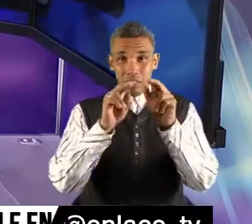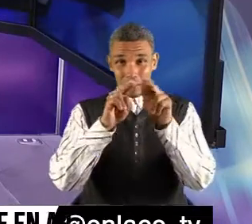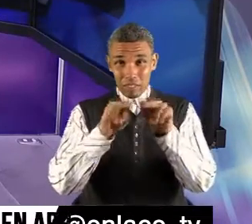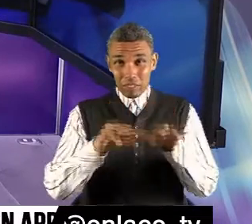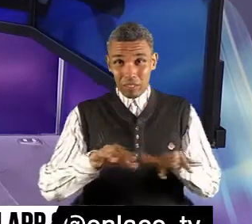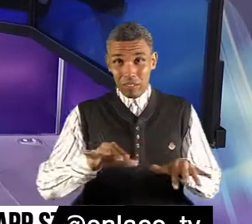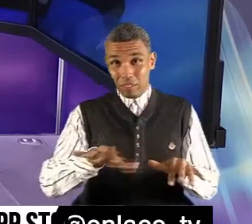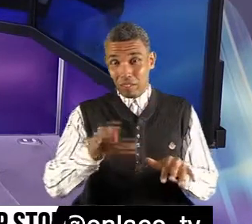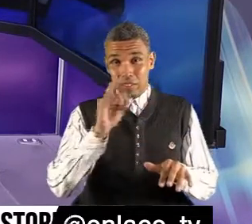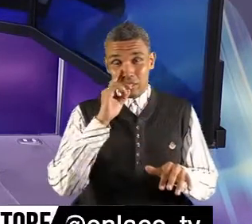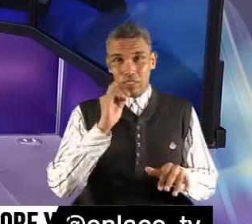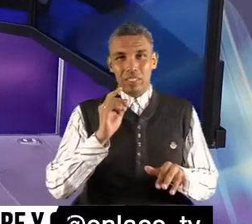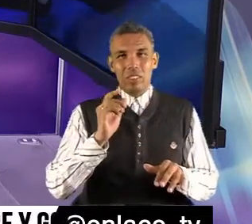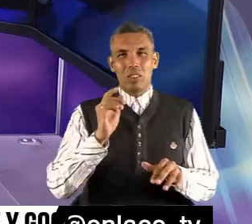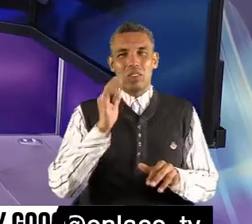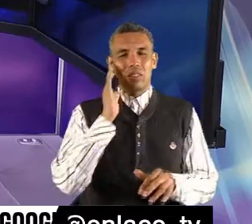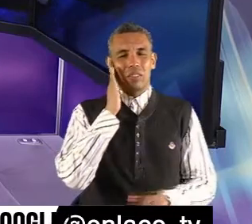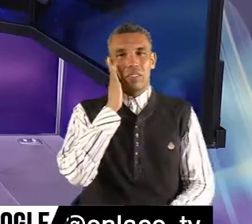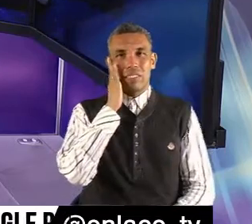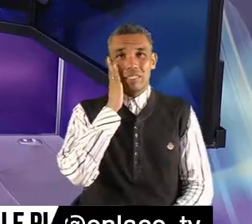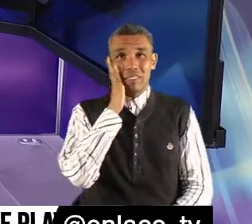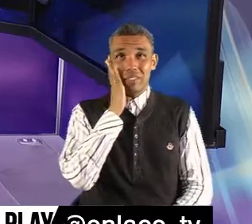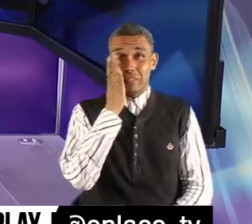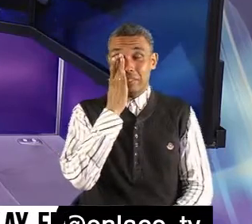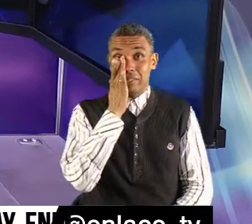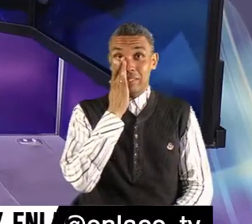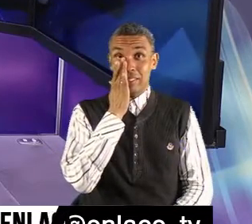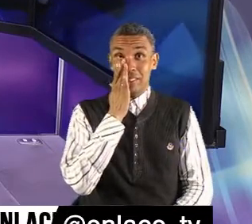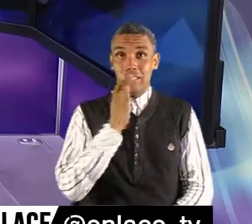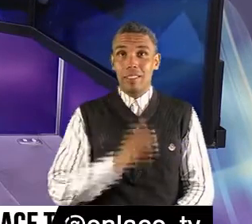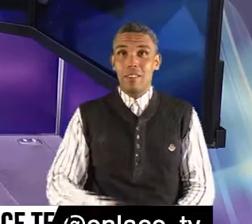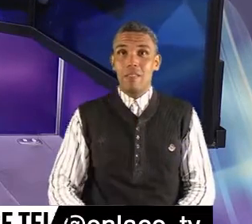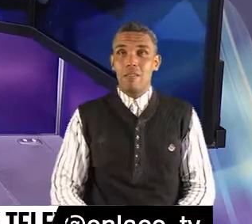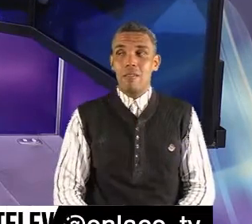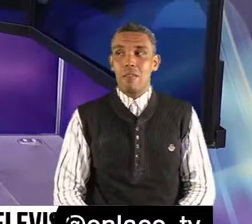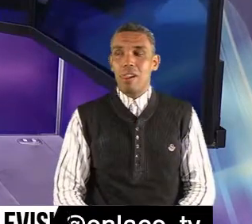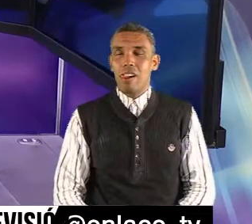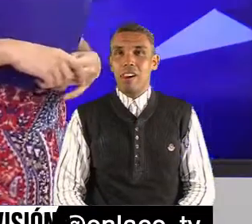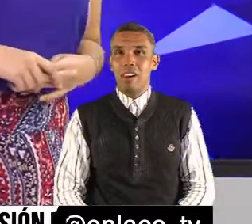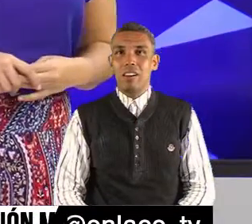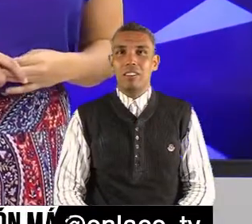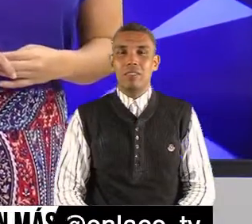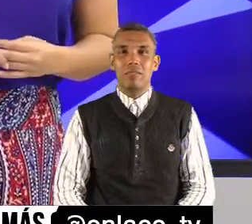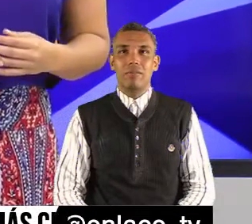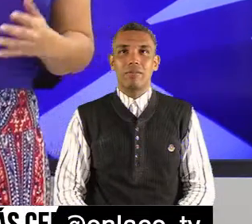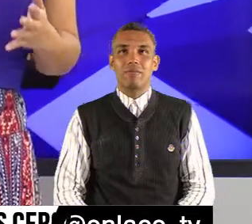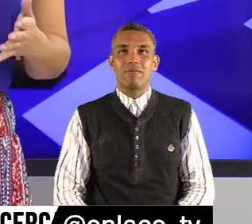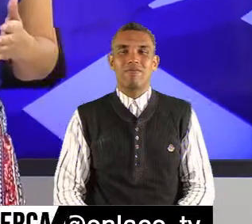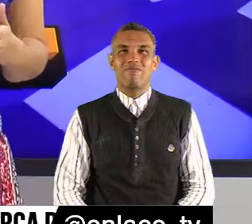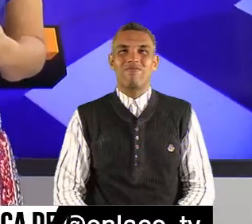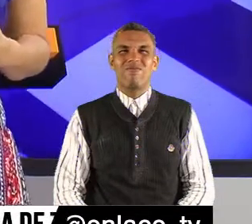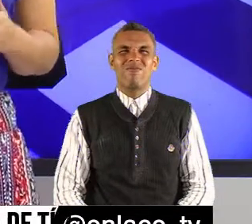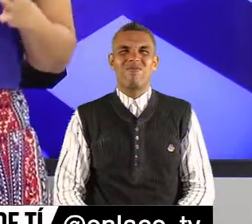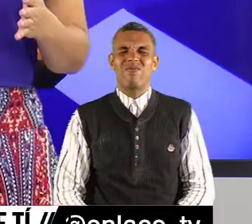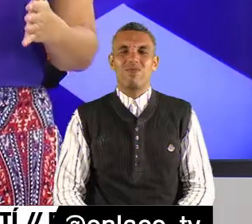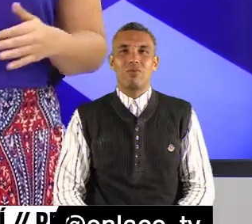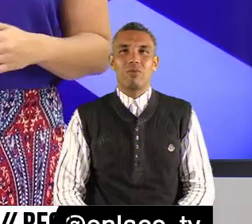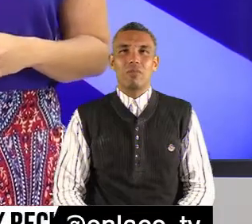www.enlacetelevisión.com y a quienes nos escuchan a través de Enlace Radio. A continuación, nuestros titulares. Llega